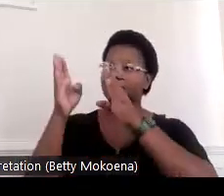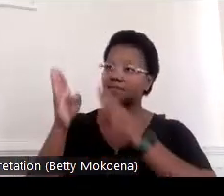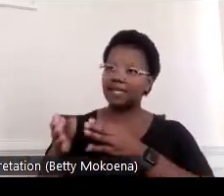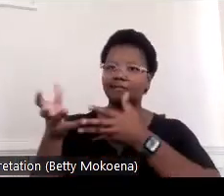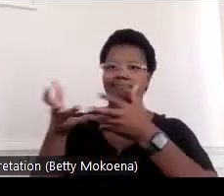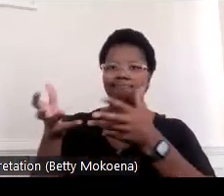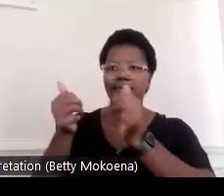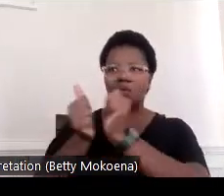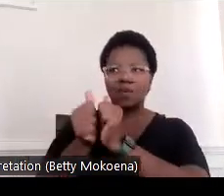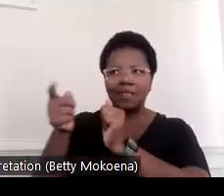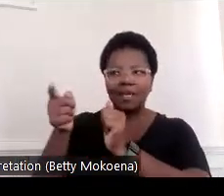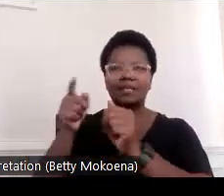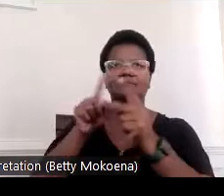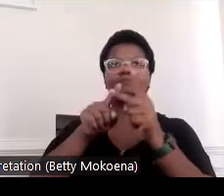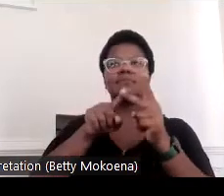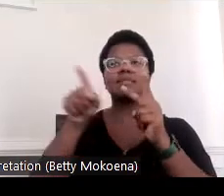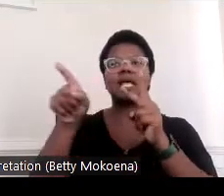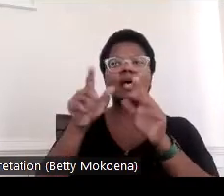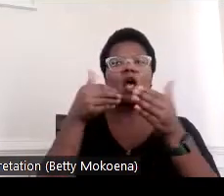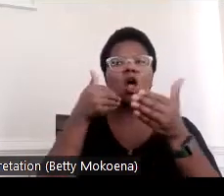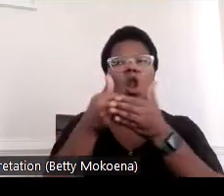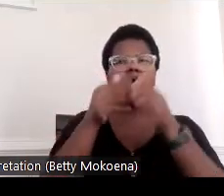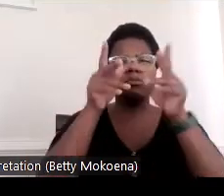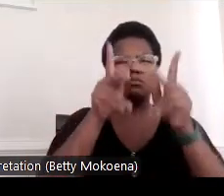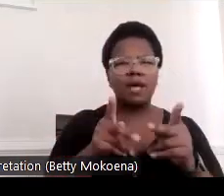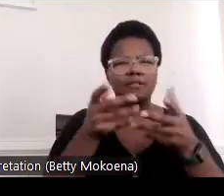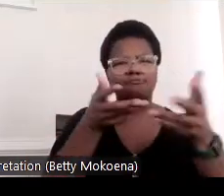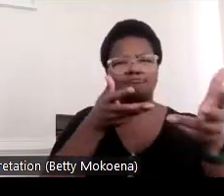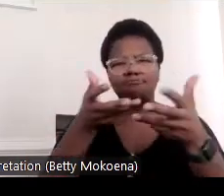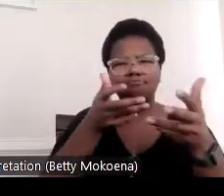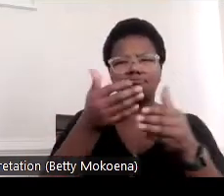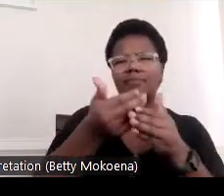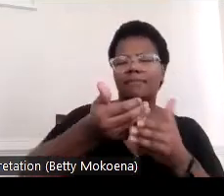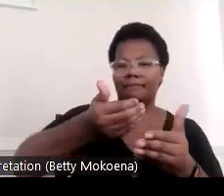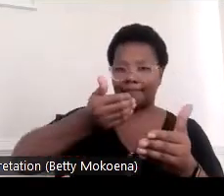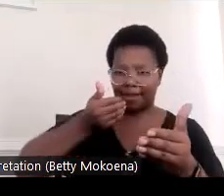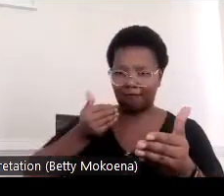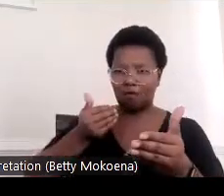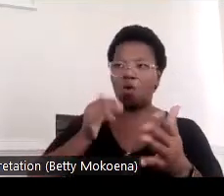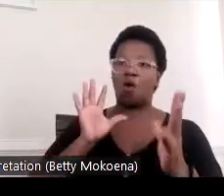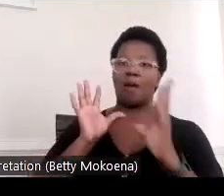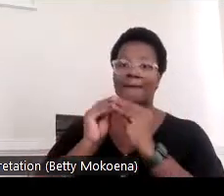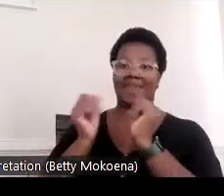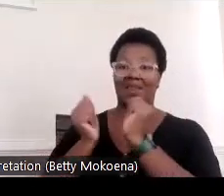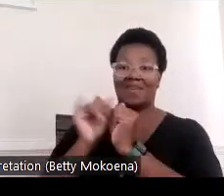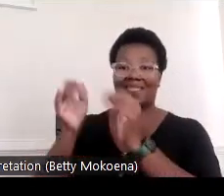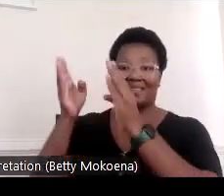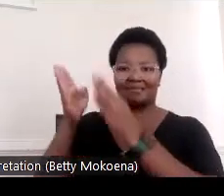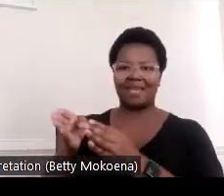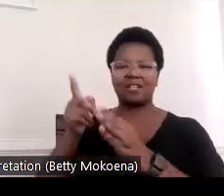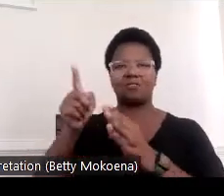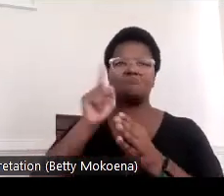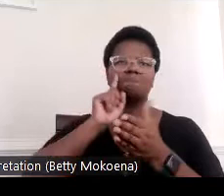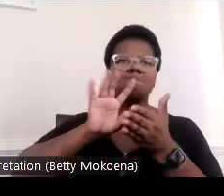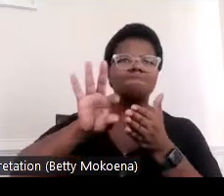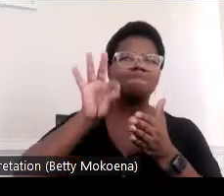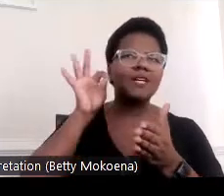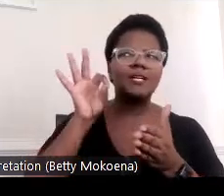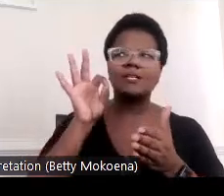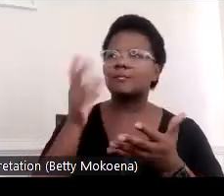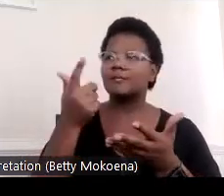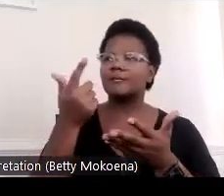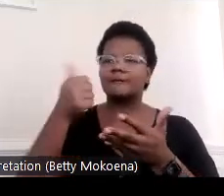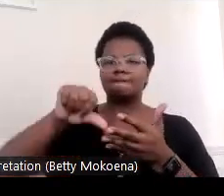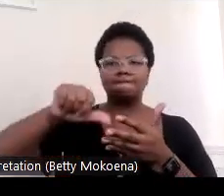y eso quiere decir hablar con la persona y aquellos que lo conocen antes de que se tenga una junta para